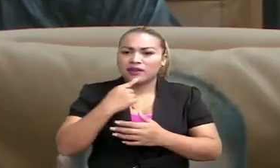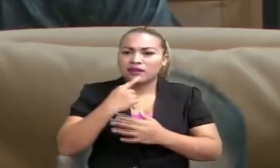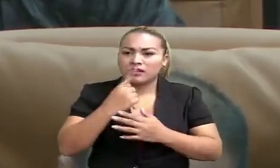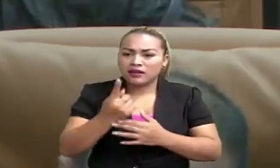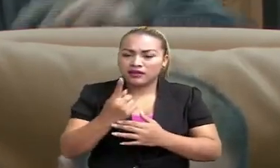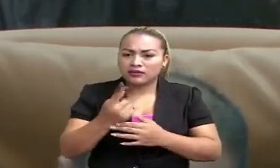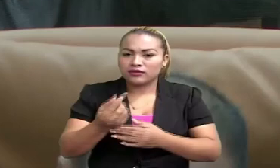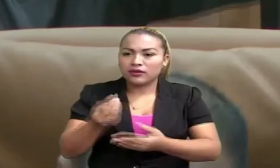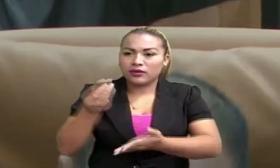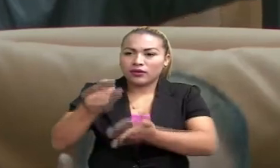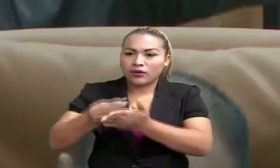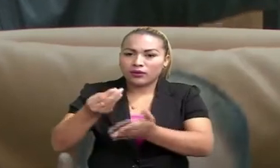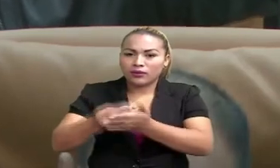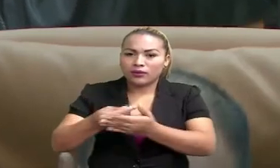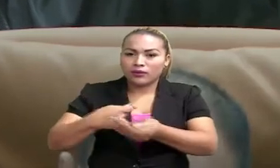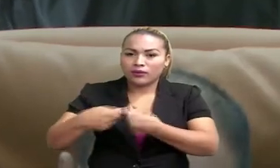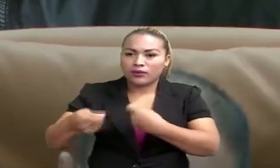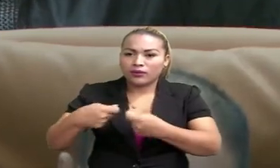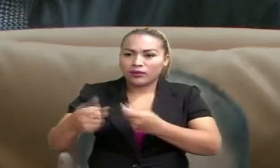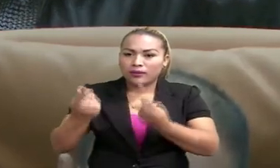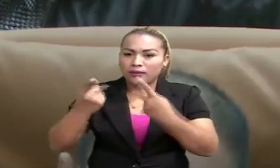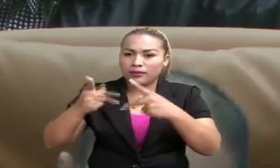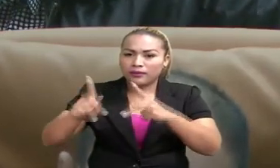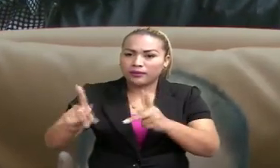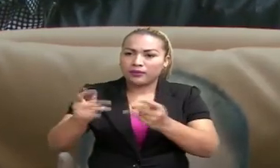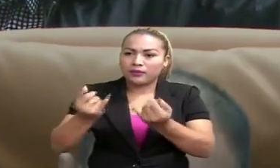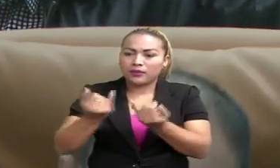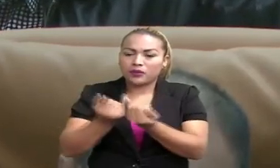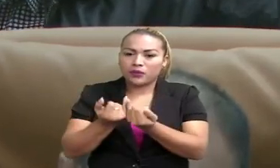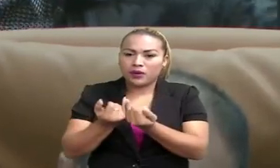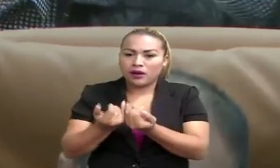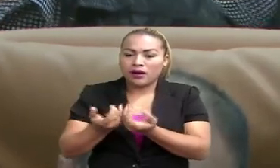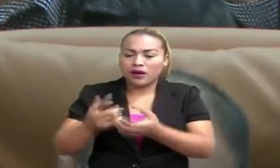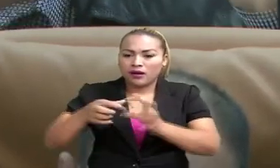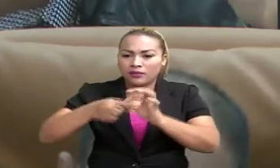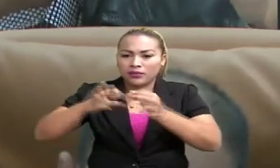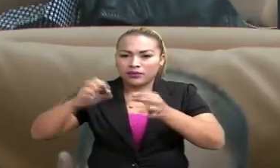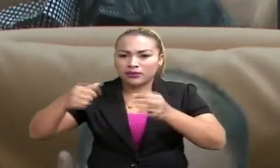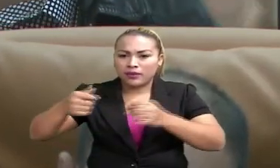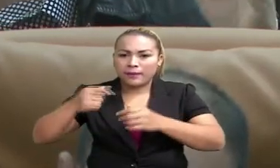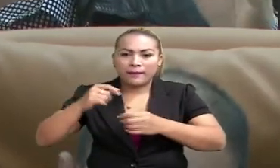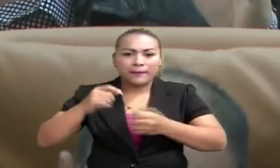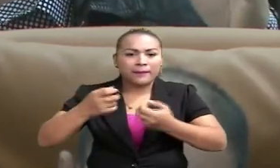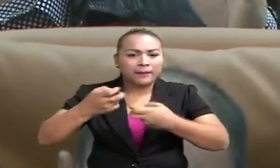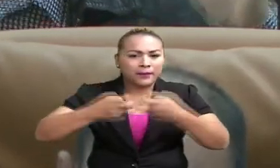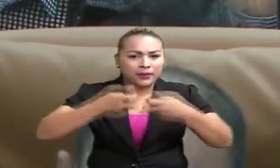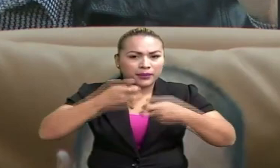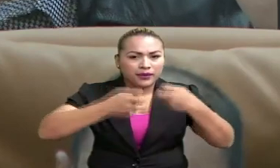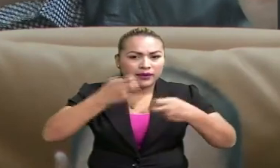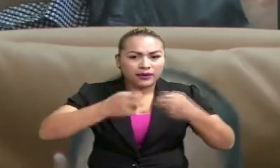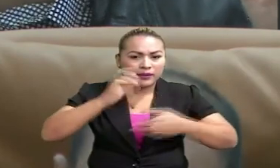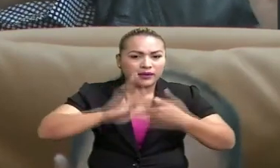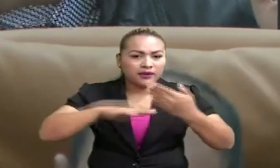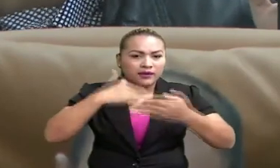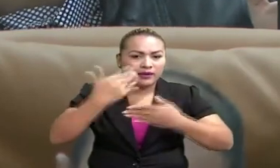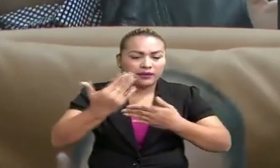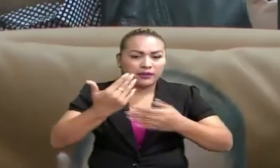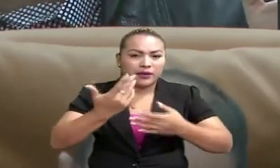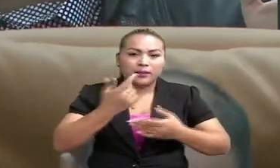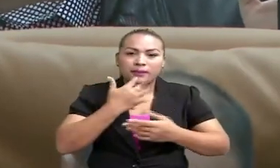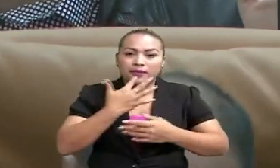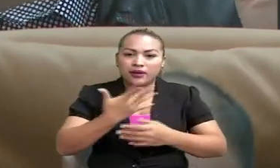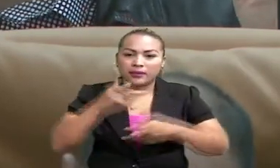producto, pero que dejábamos grabada la cadena de producción. ¡Falso! No sería un bien